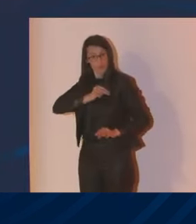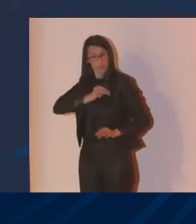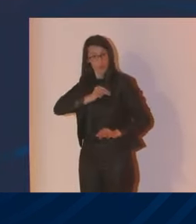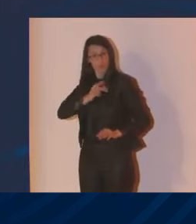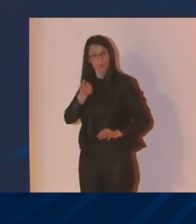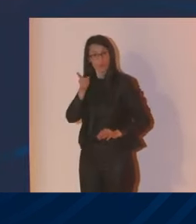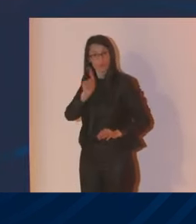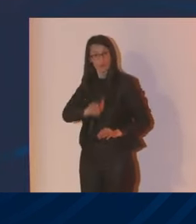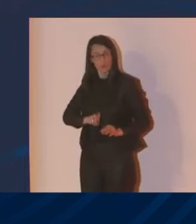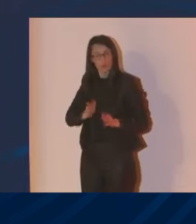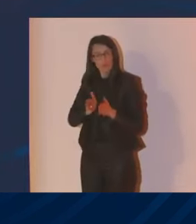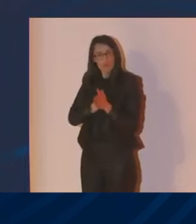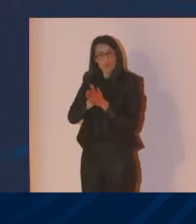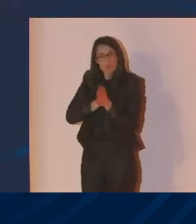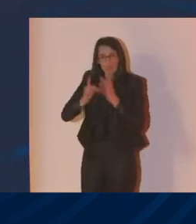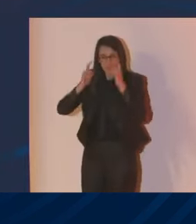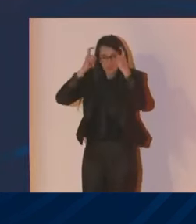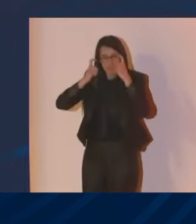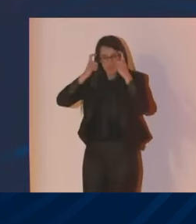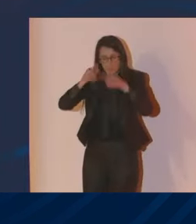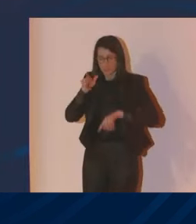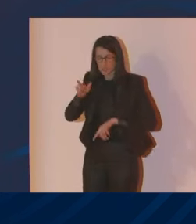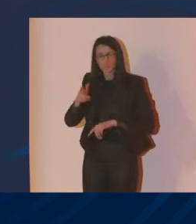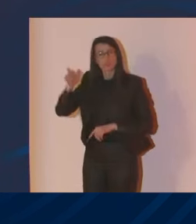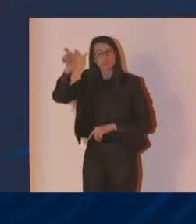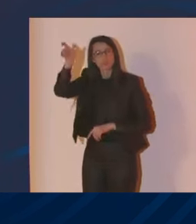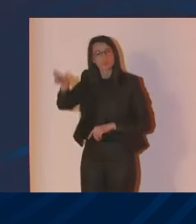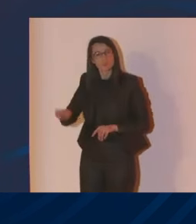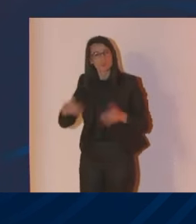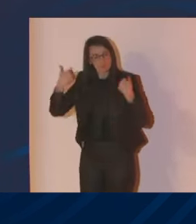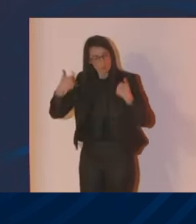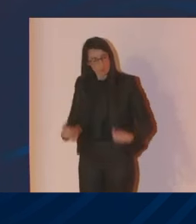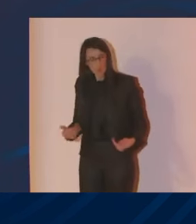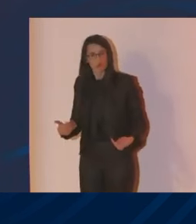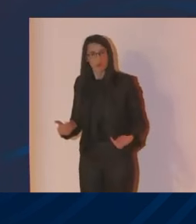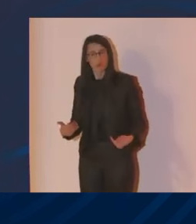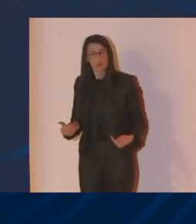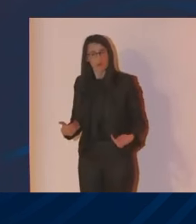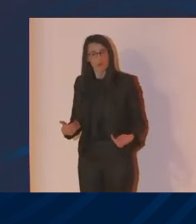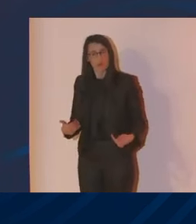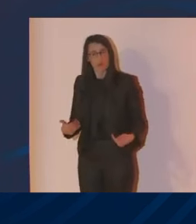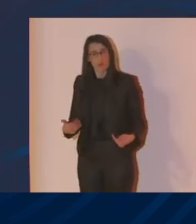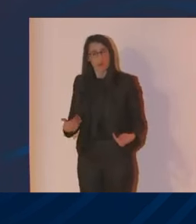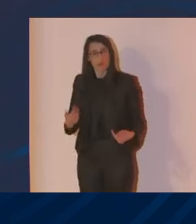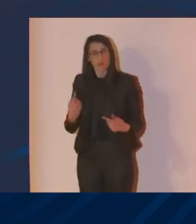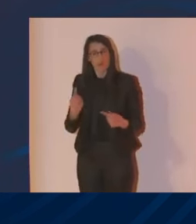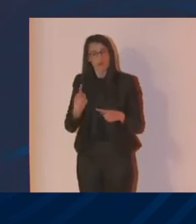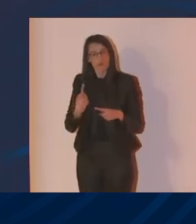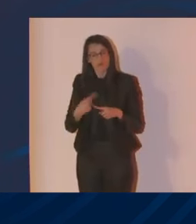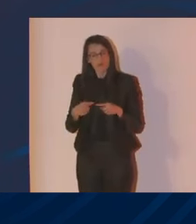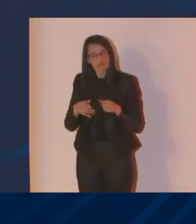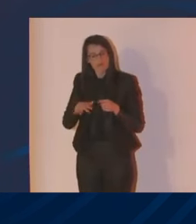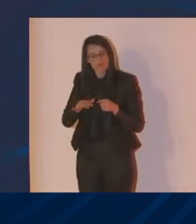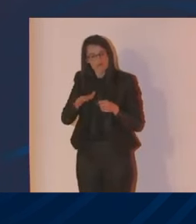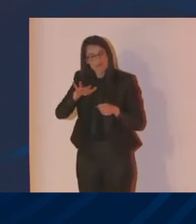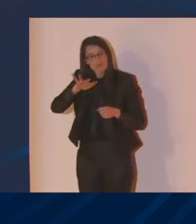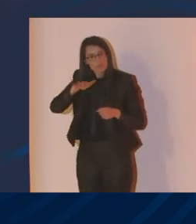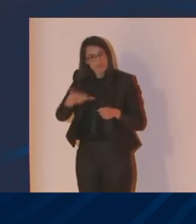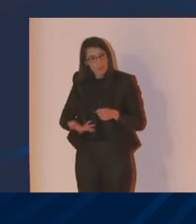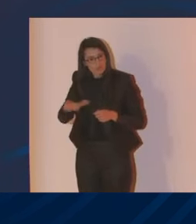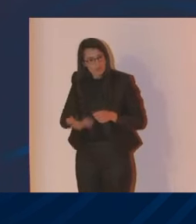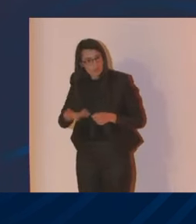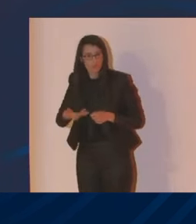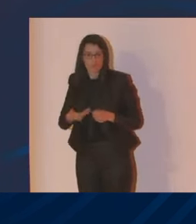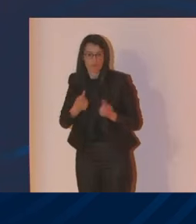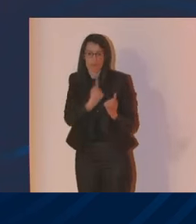afán por proteger como un derecho humano más la esencia intangible que hace que cada uno de